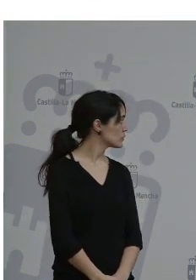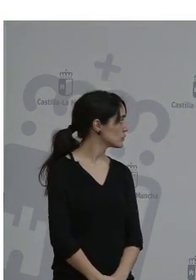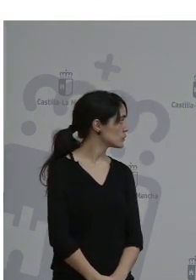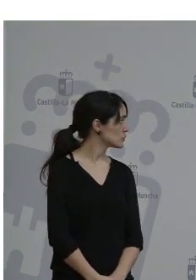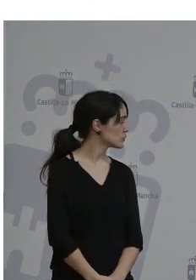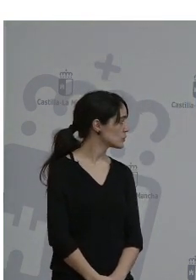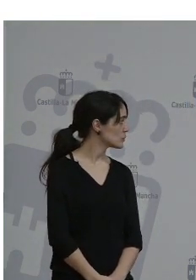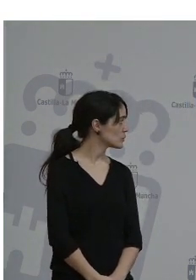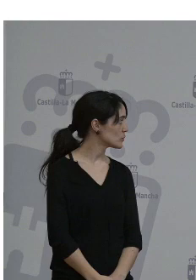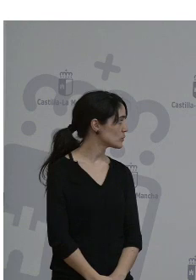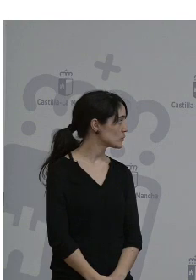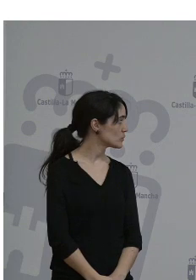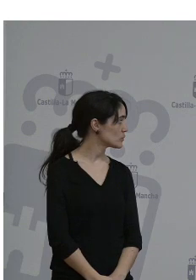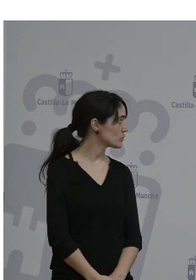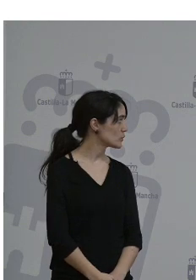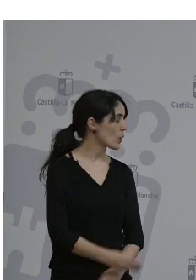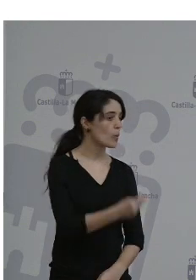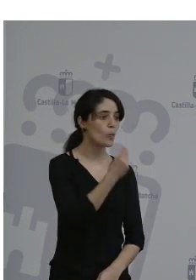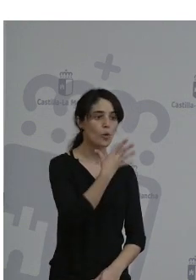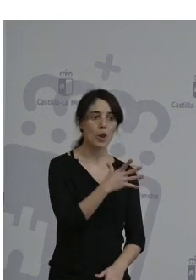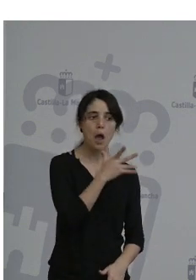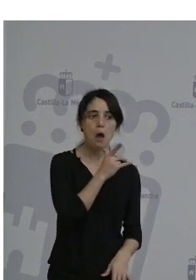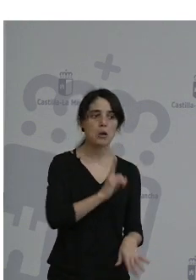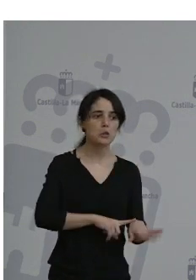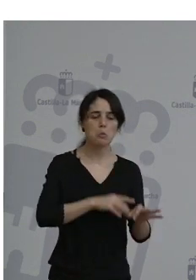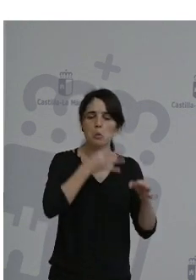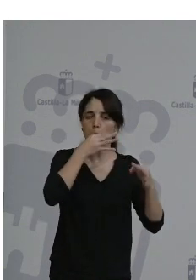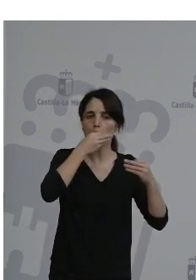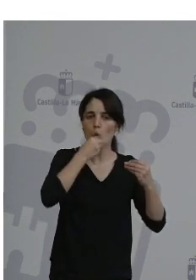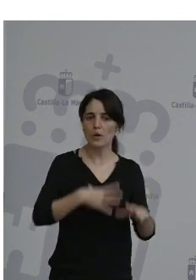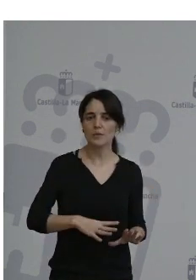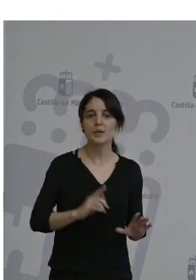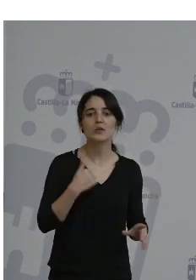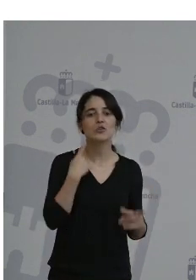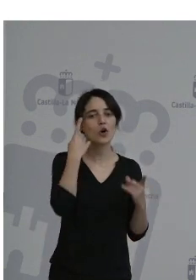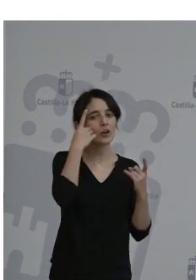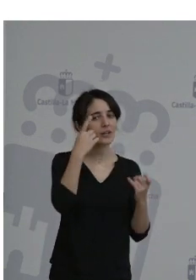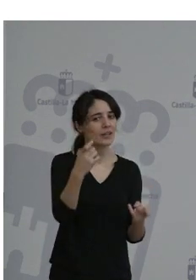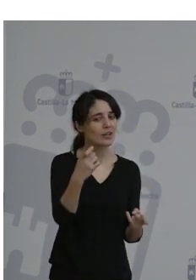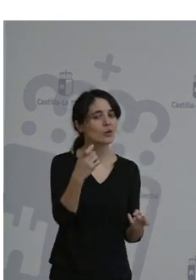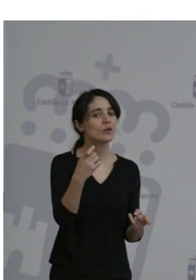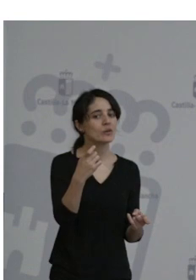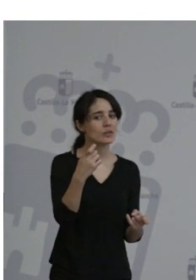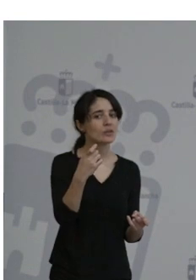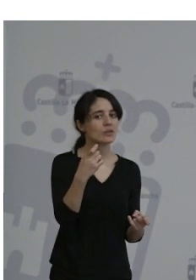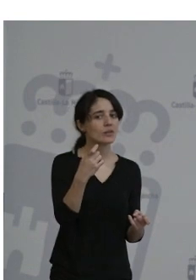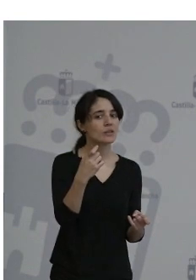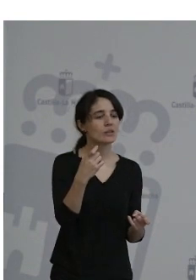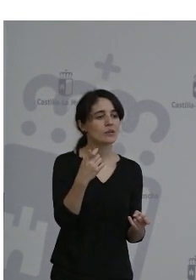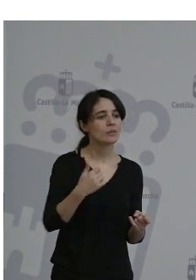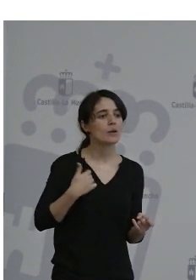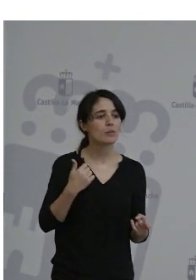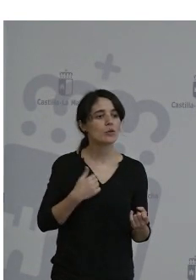Bueno, pues como estamos súper en tiempo, yo creo que vamos a… voy a deciros un par de cosas de